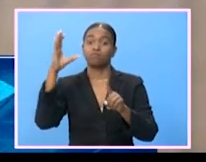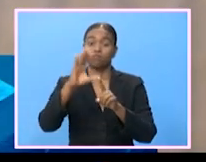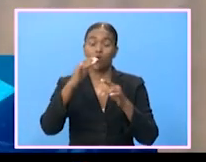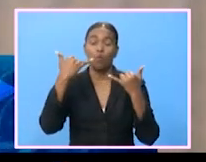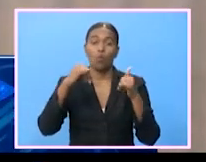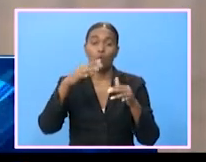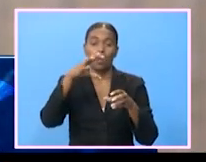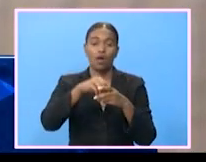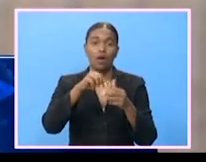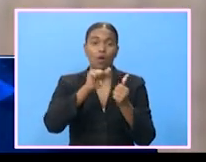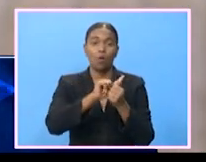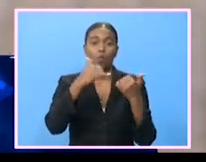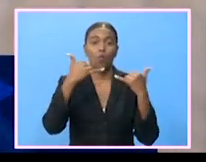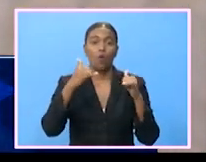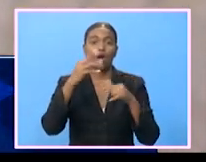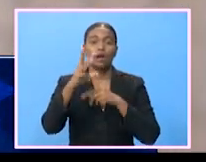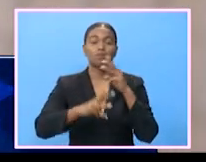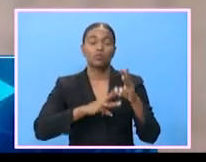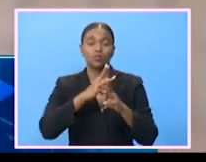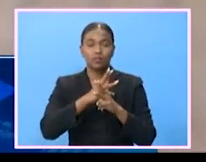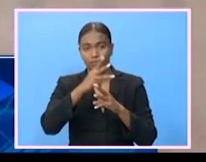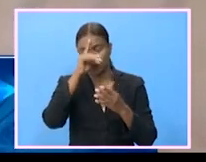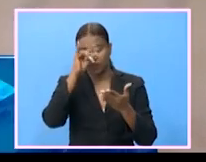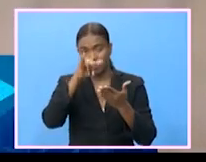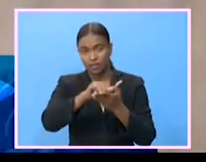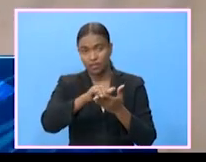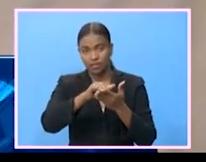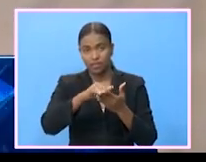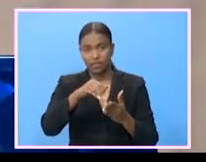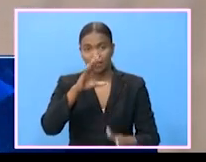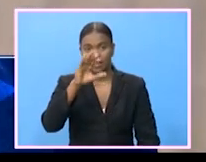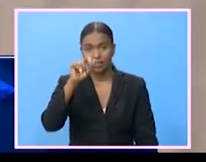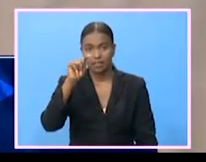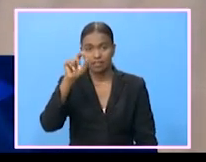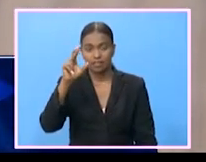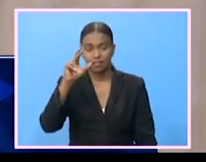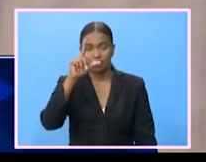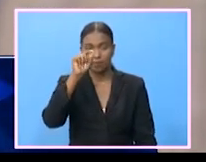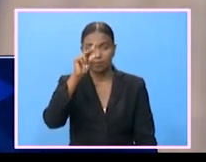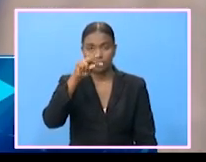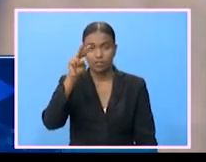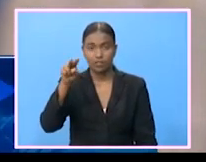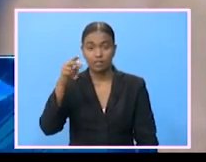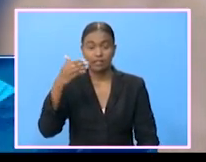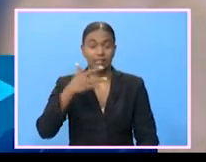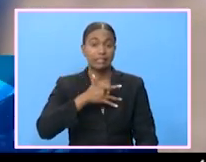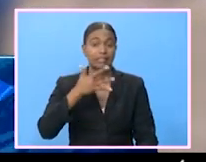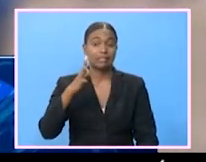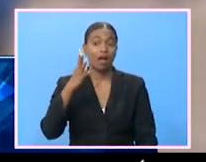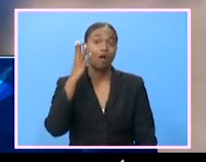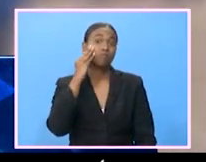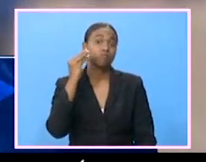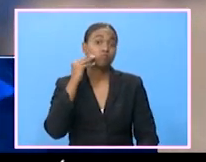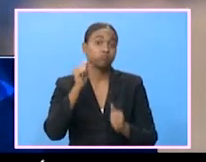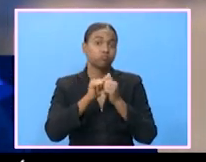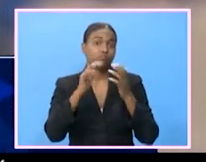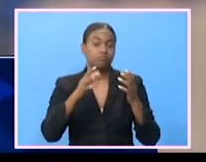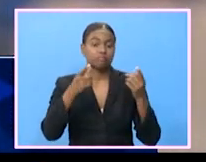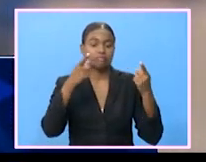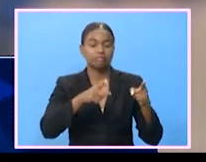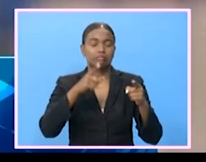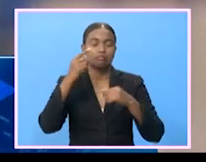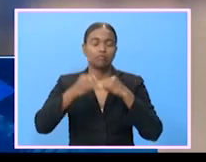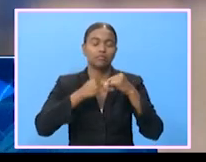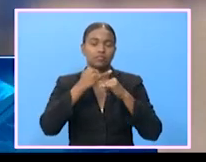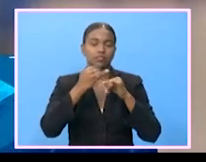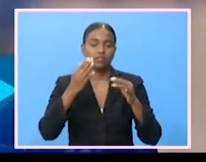participar en una Copa Mundial en esta edición de Qatar 2022, ya con mucha experiencia en eventos